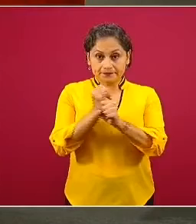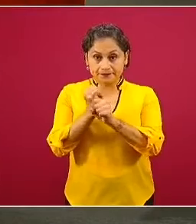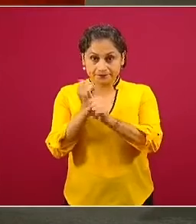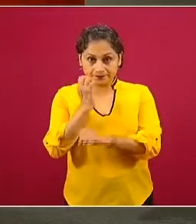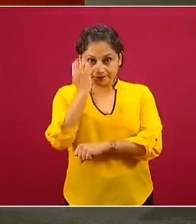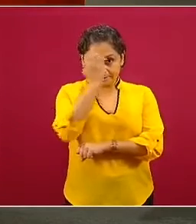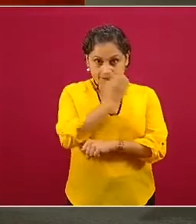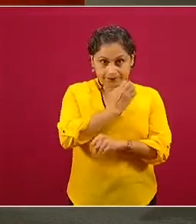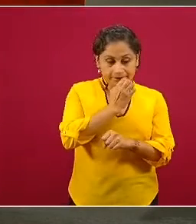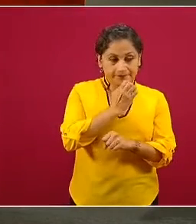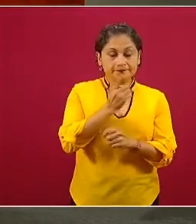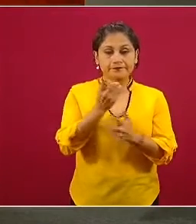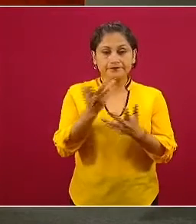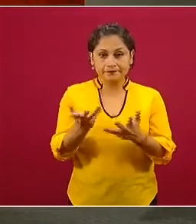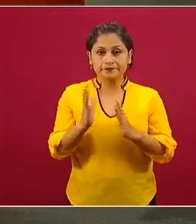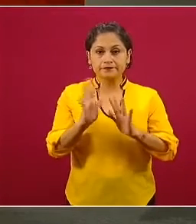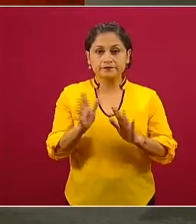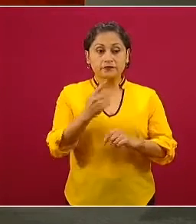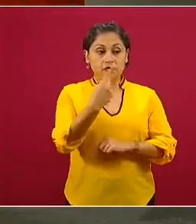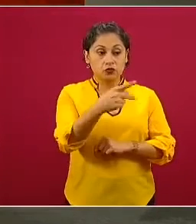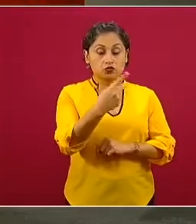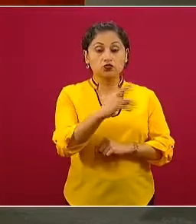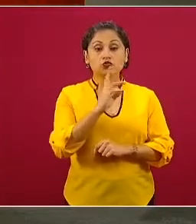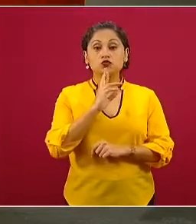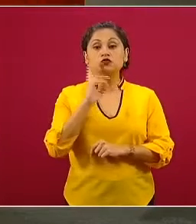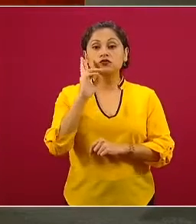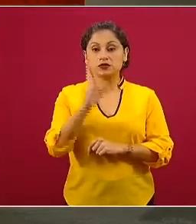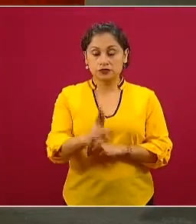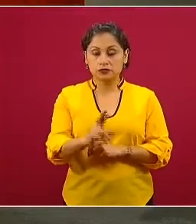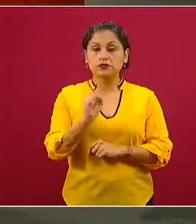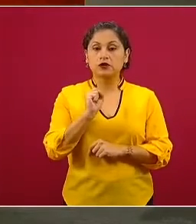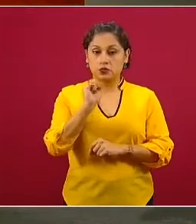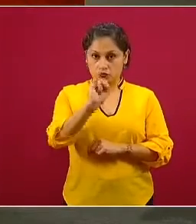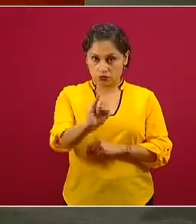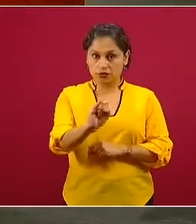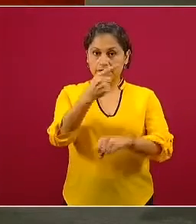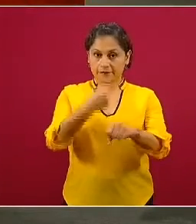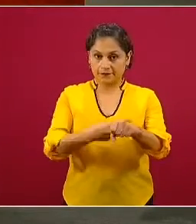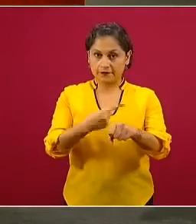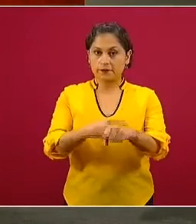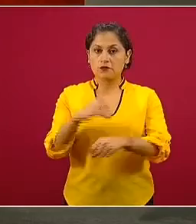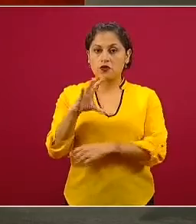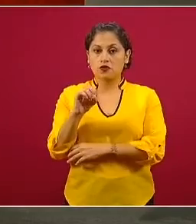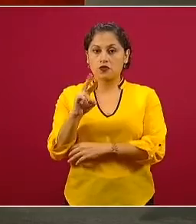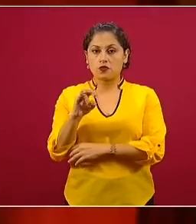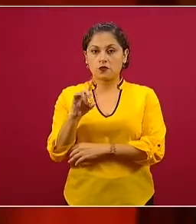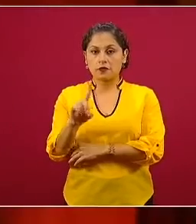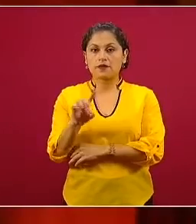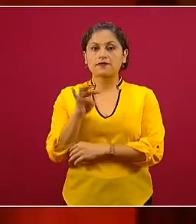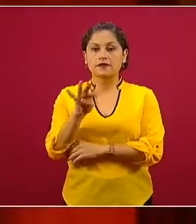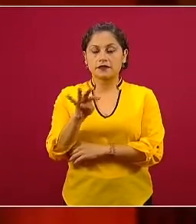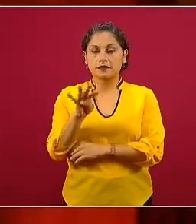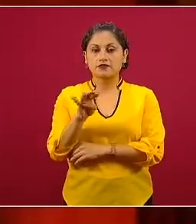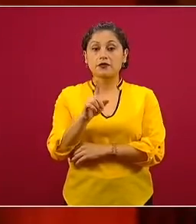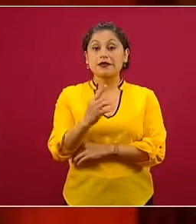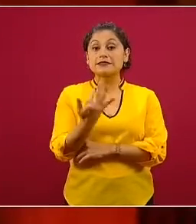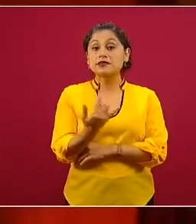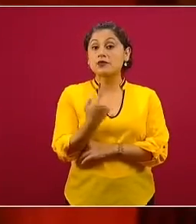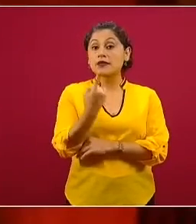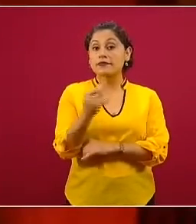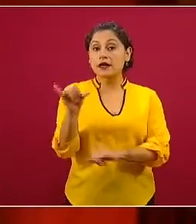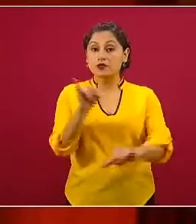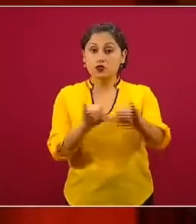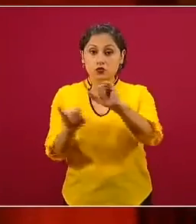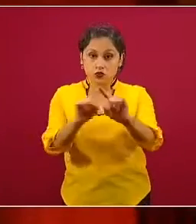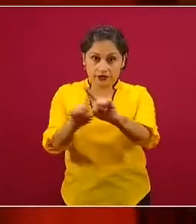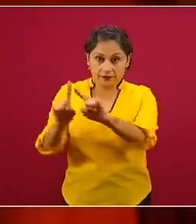como confirmatorios para COVID-19. Son 51 laboratorios, pero que no son